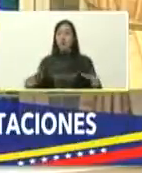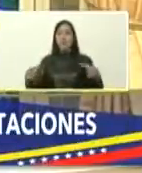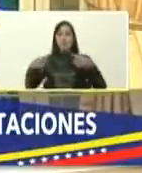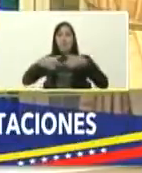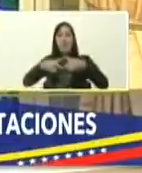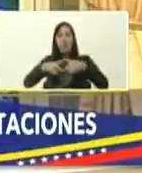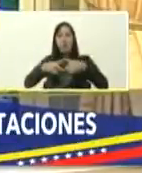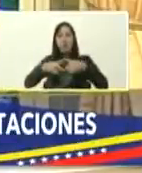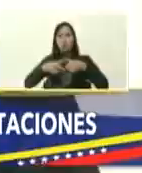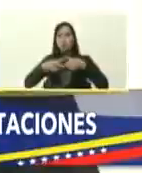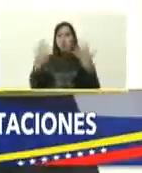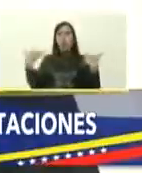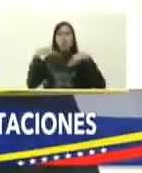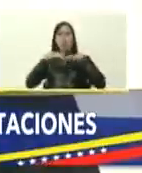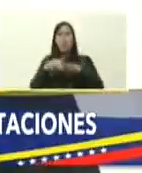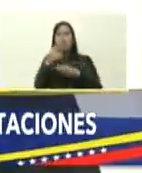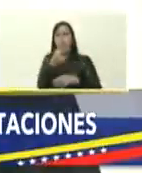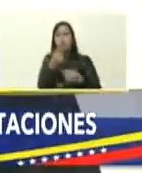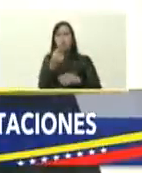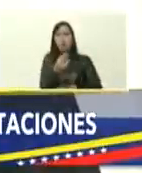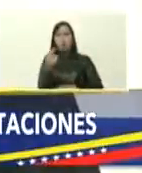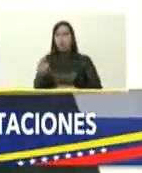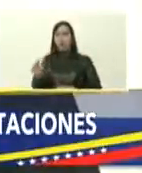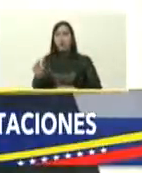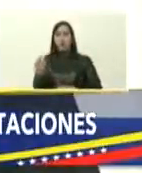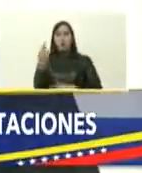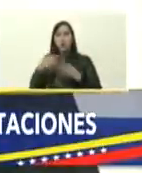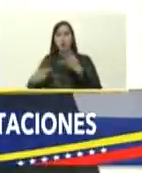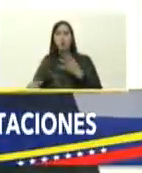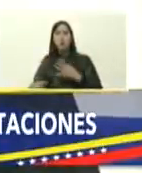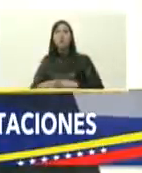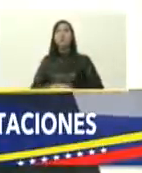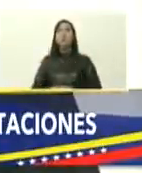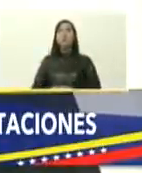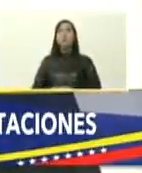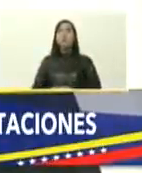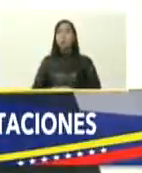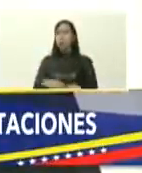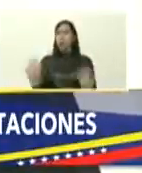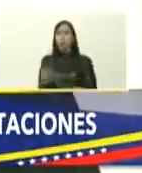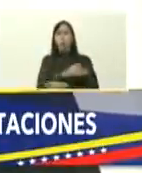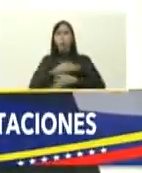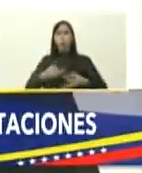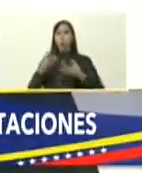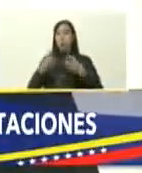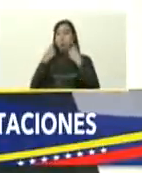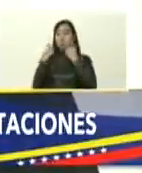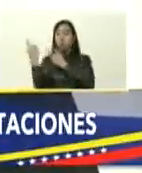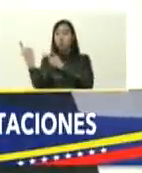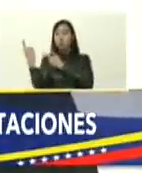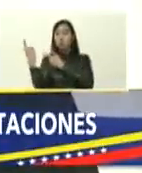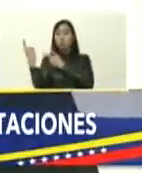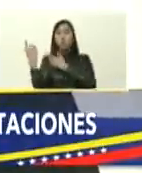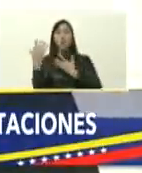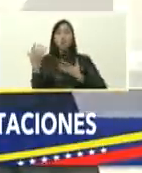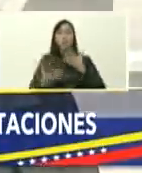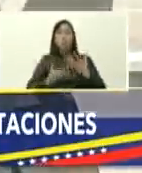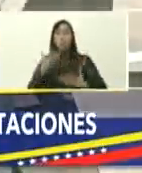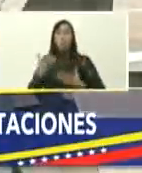quinchoncho y frijol chino. Exquisito lo hace Silvia, solo Silvia. No he visto que lo haga más